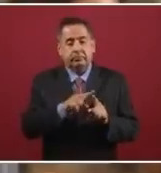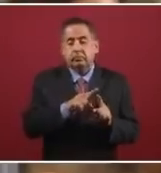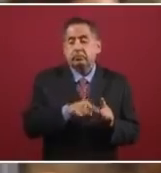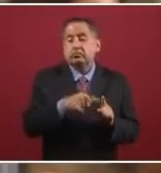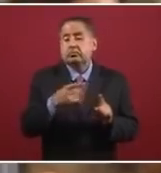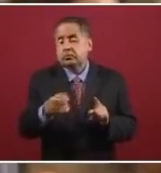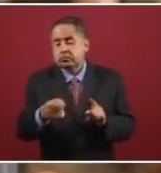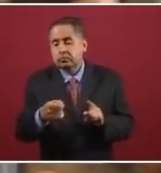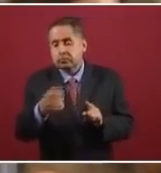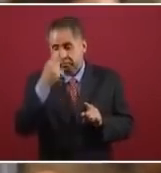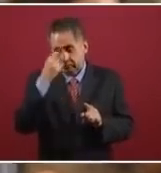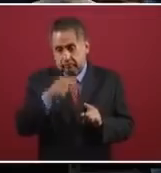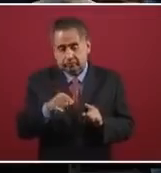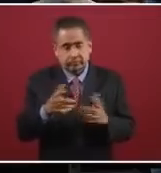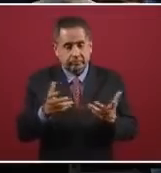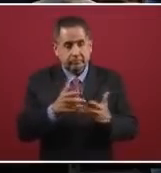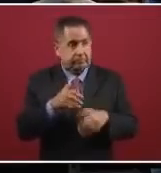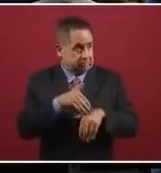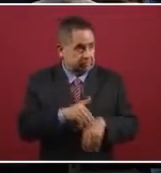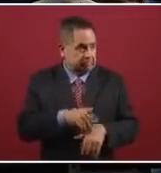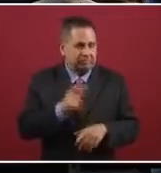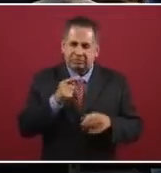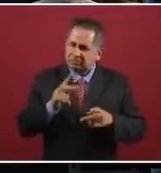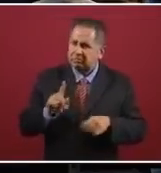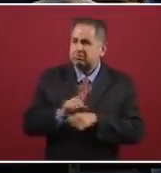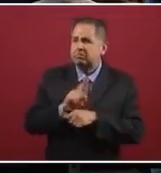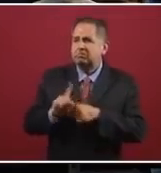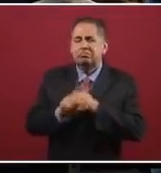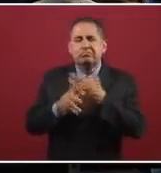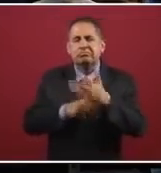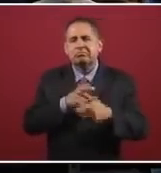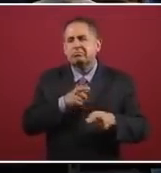seguidores a desatar la violencia.